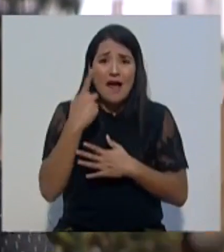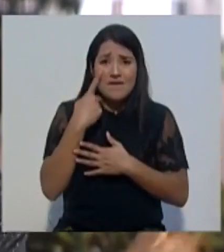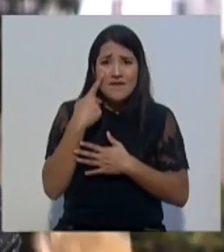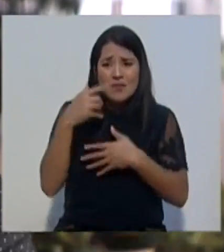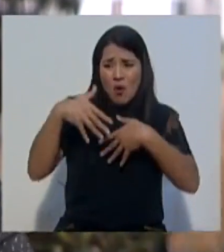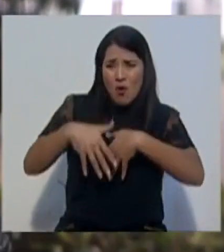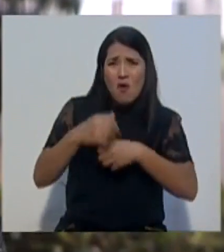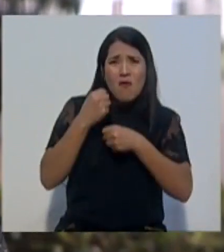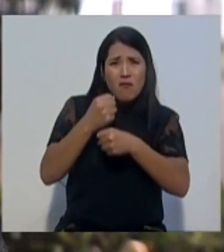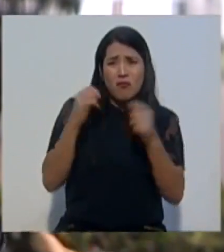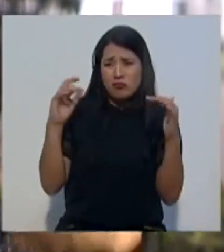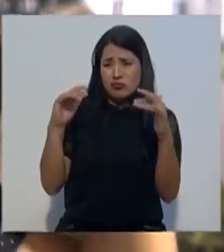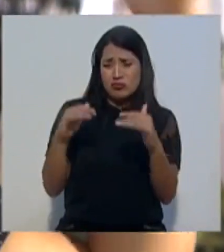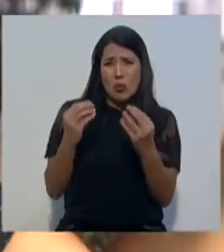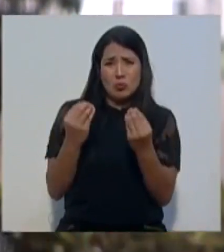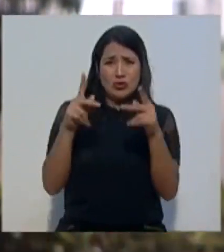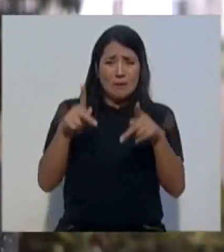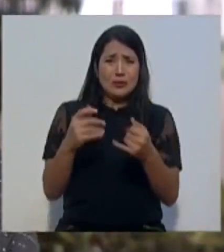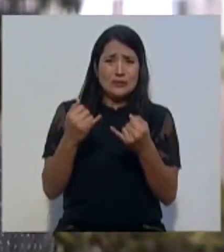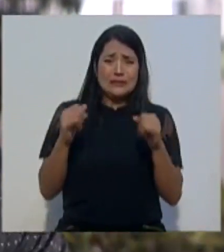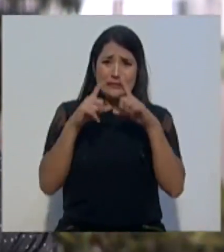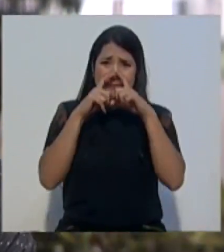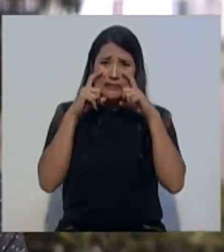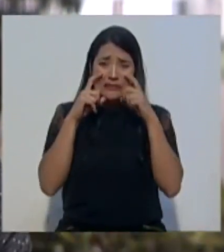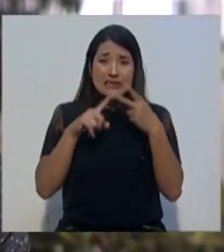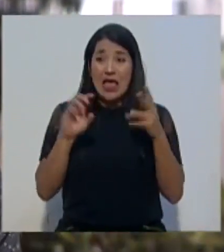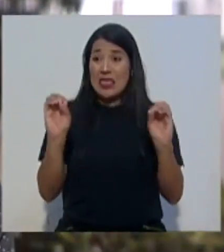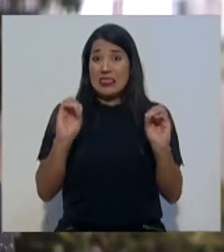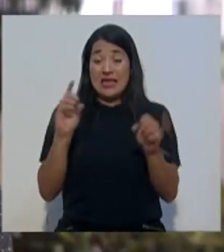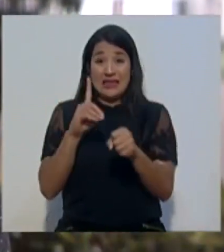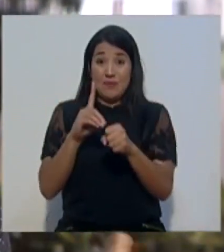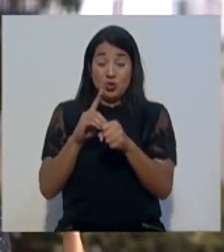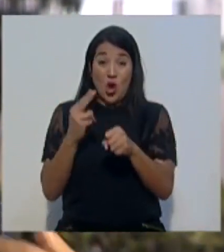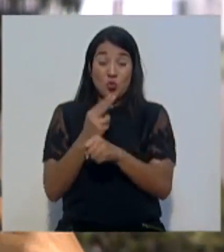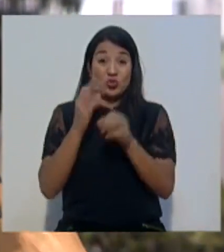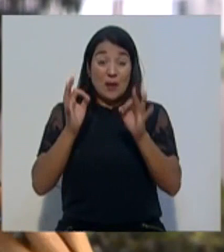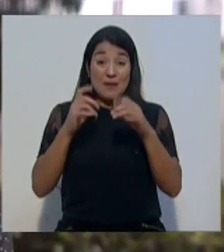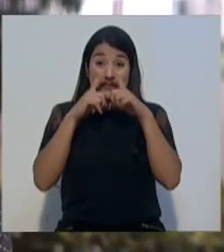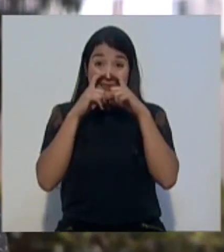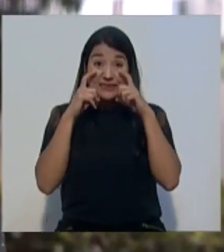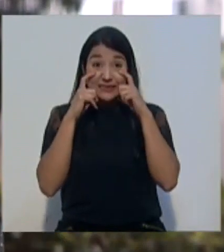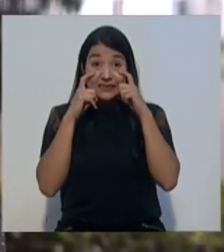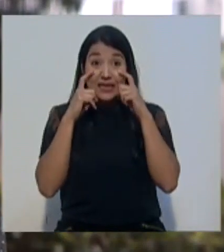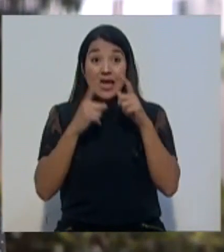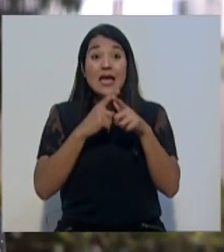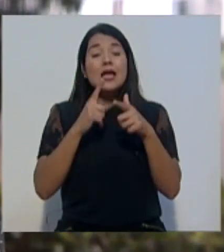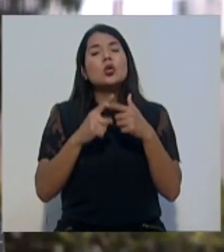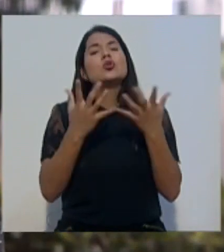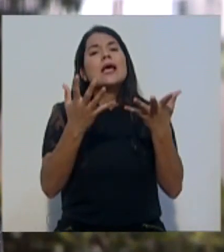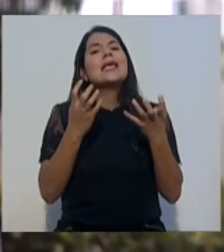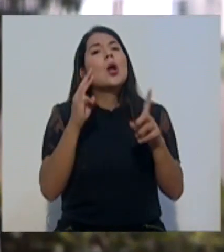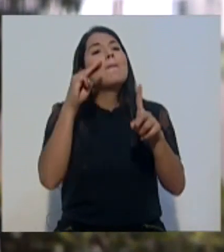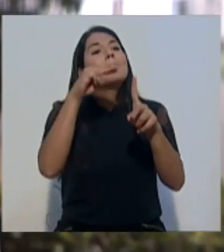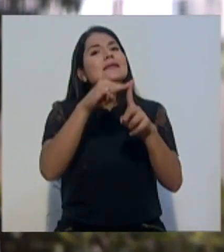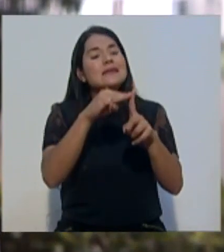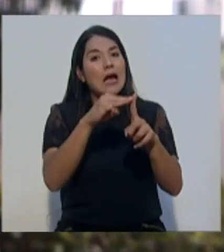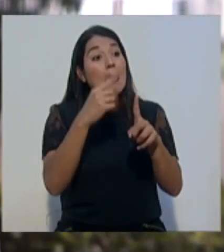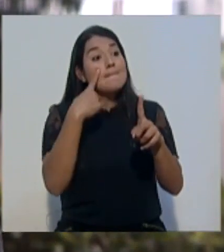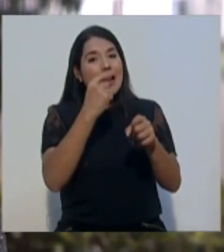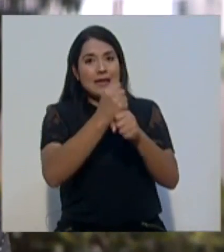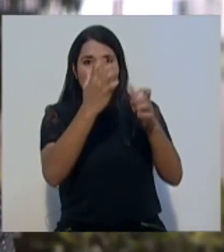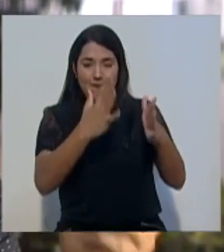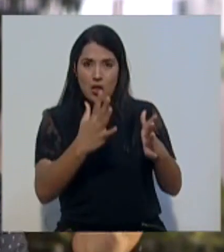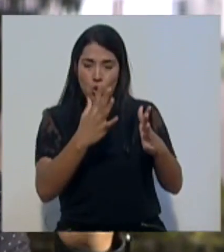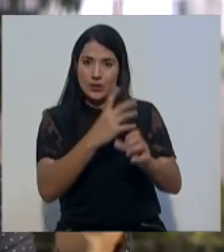con aglomeraciones y la gente sin mascarillas, ni los diputados usan bien las mascarillas, digamos, a veces. Entonces quisiera un mensaje al personal de salud en esa